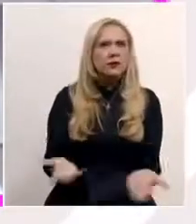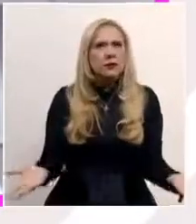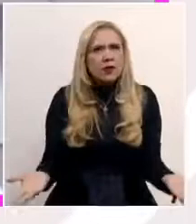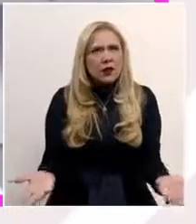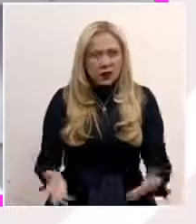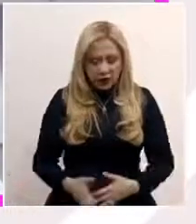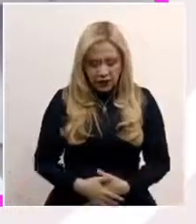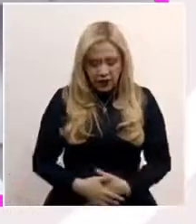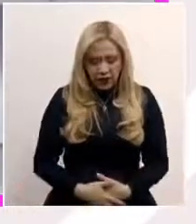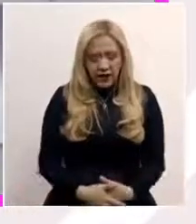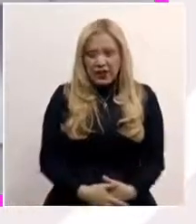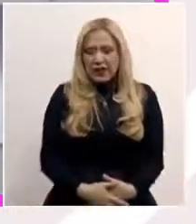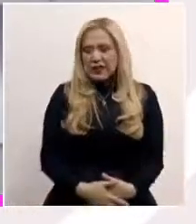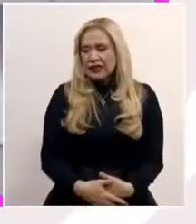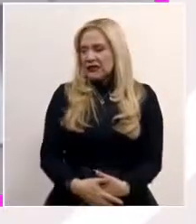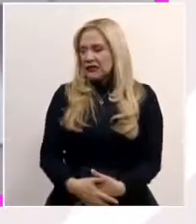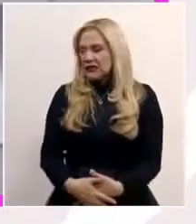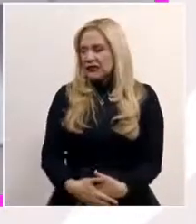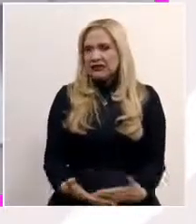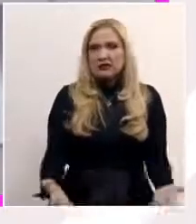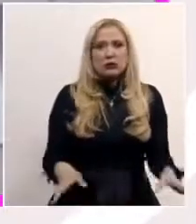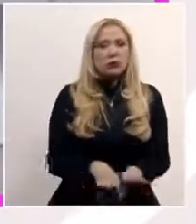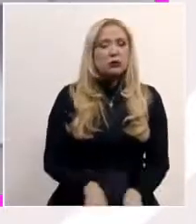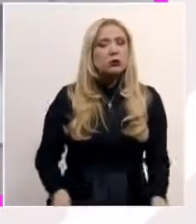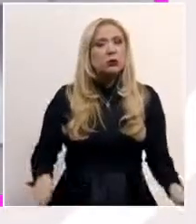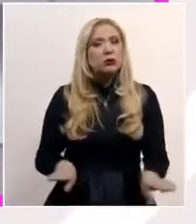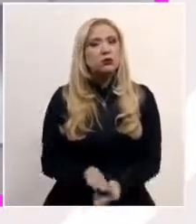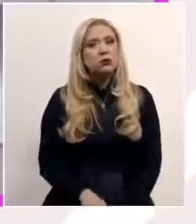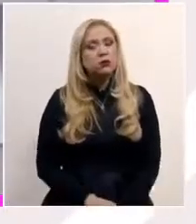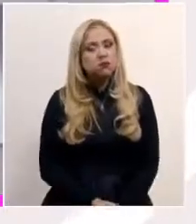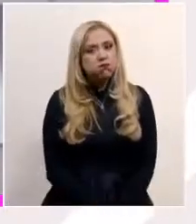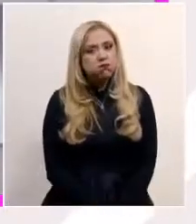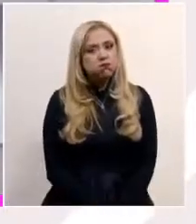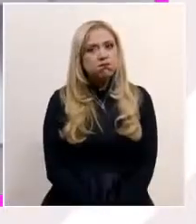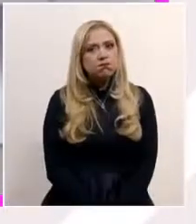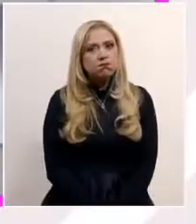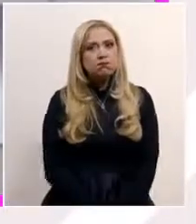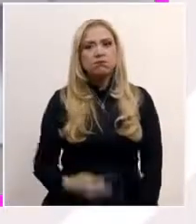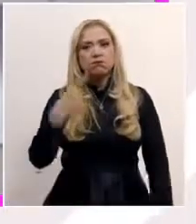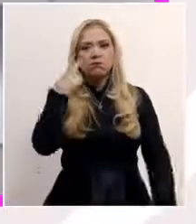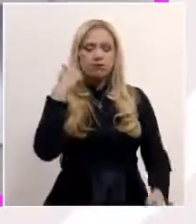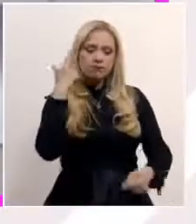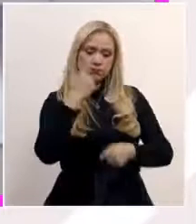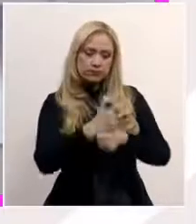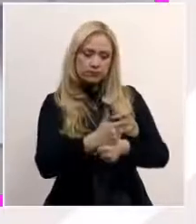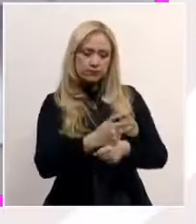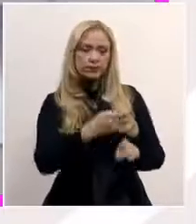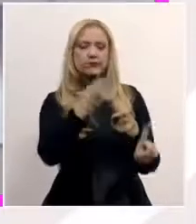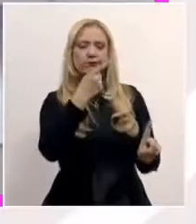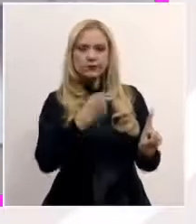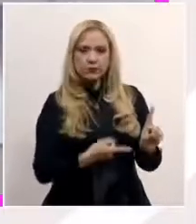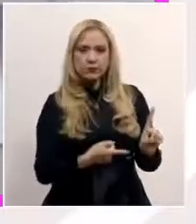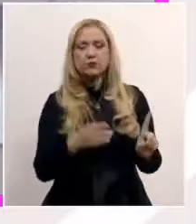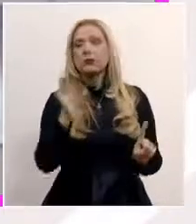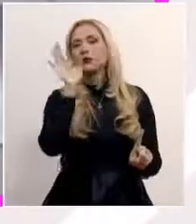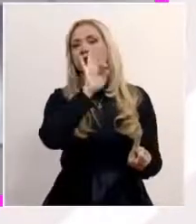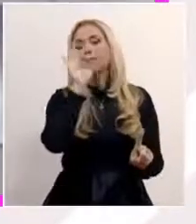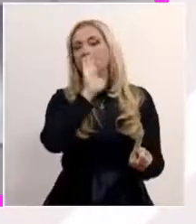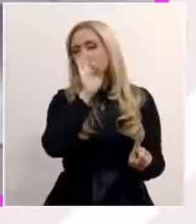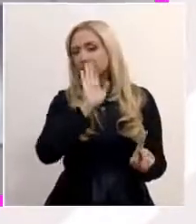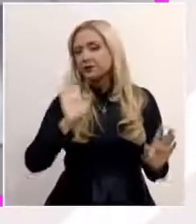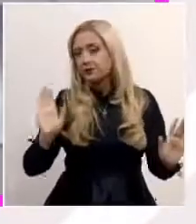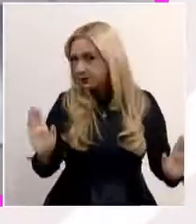Y cuando y el otro punto que tenemos ubicado, pues bueno, es cuando anuncian